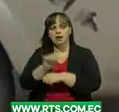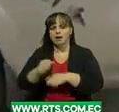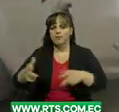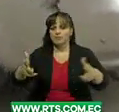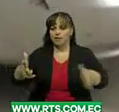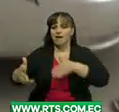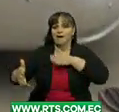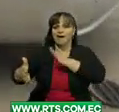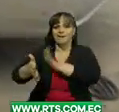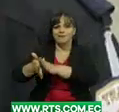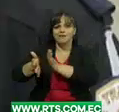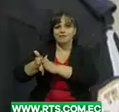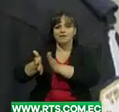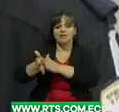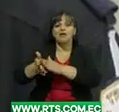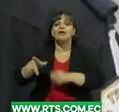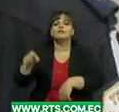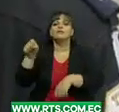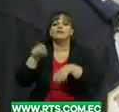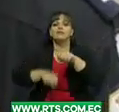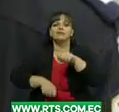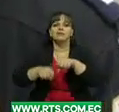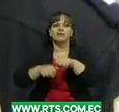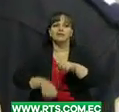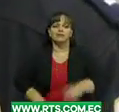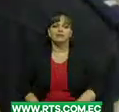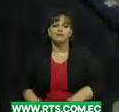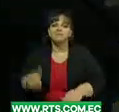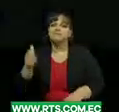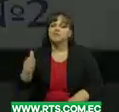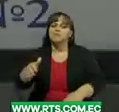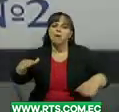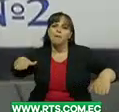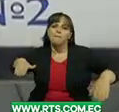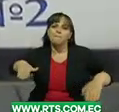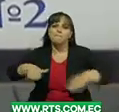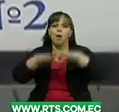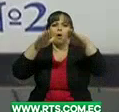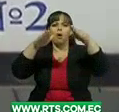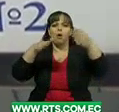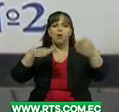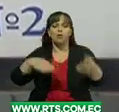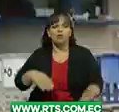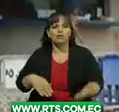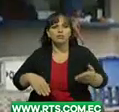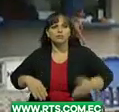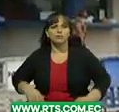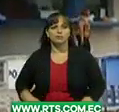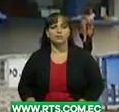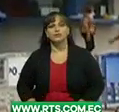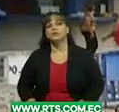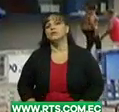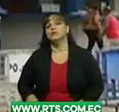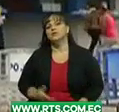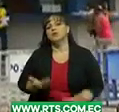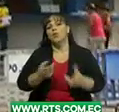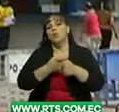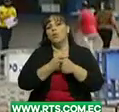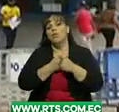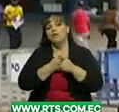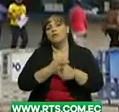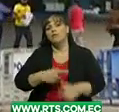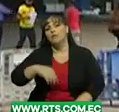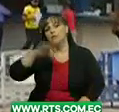motocicleta. Este accidente es de tipología choque lateral angular. Por lo que fue traído en helicóptero al hospital de la policía